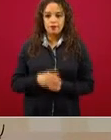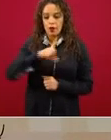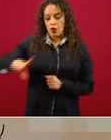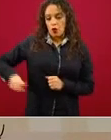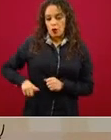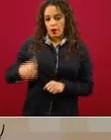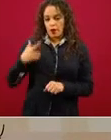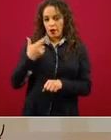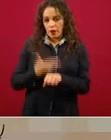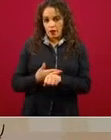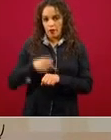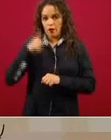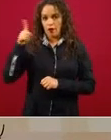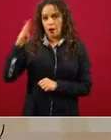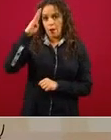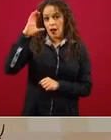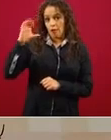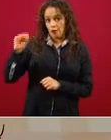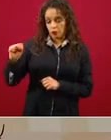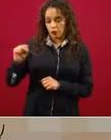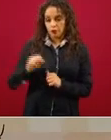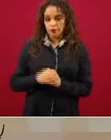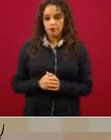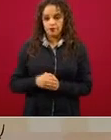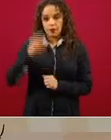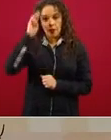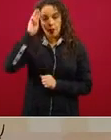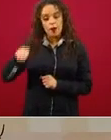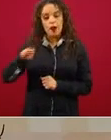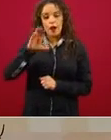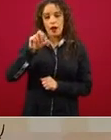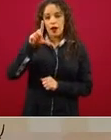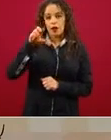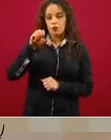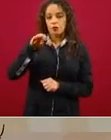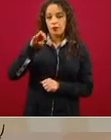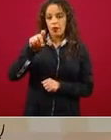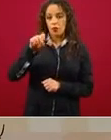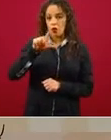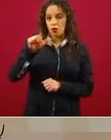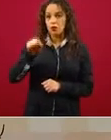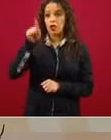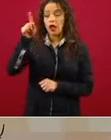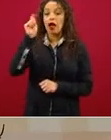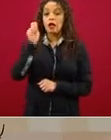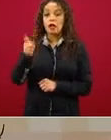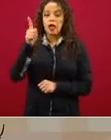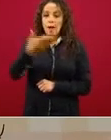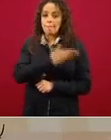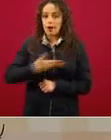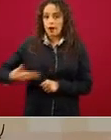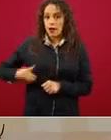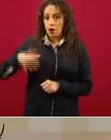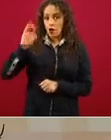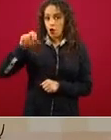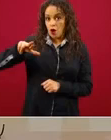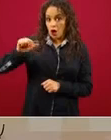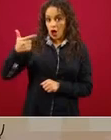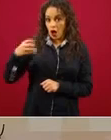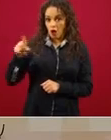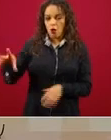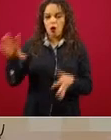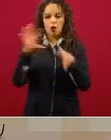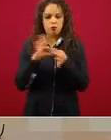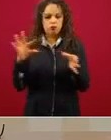de Baja California Sur, el maestro Carlos Mendoza Davis, quien es el presidente de CONAGO, expresó en una serie